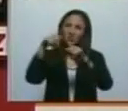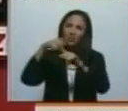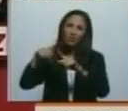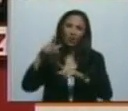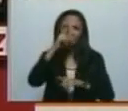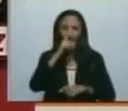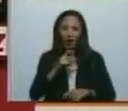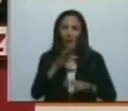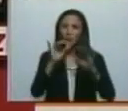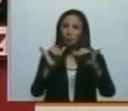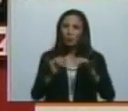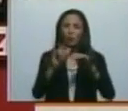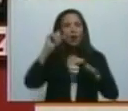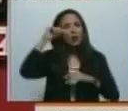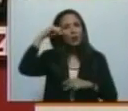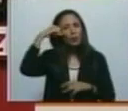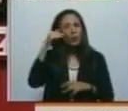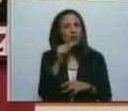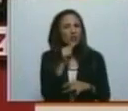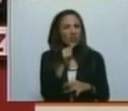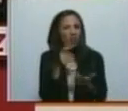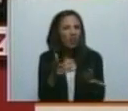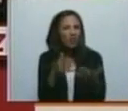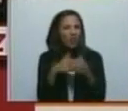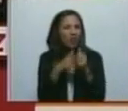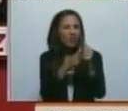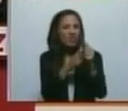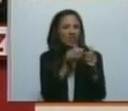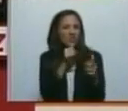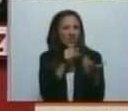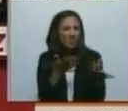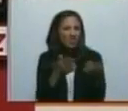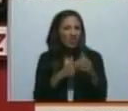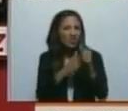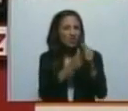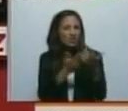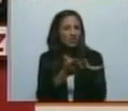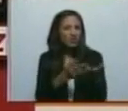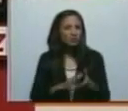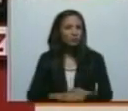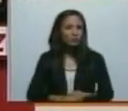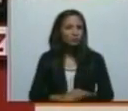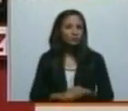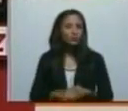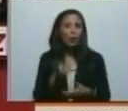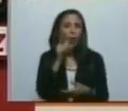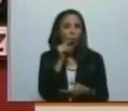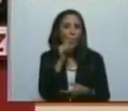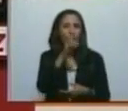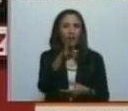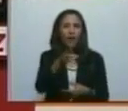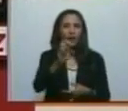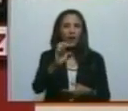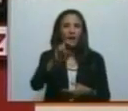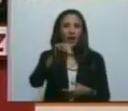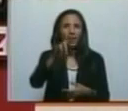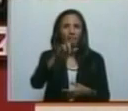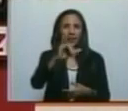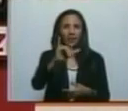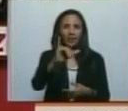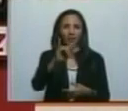¿Y se acuerdan quién era el denominador común en todos esos eventos? Henry López Cisco. Una política de Estado.